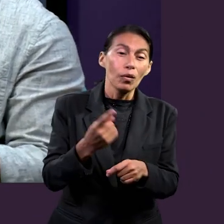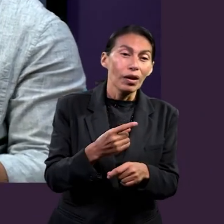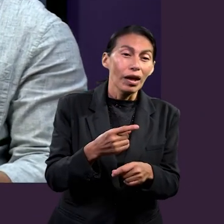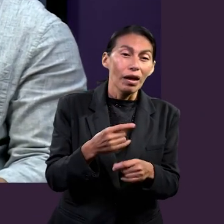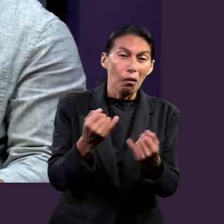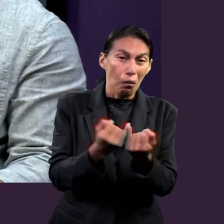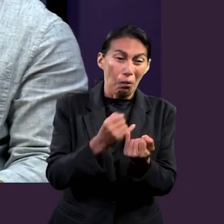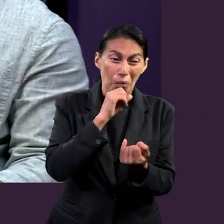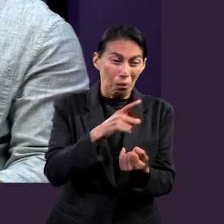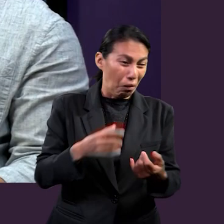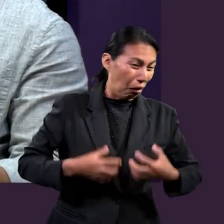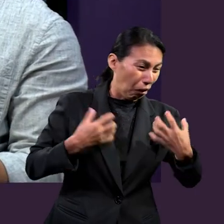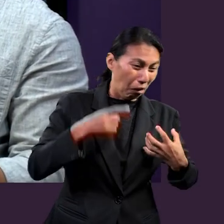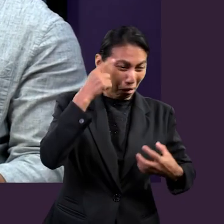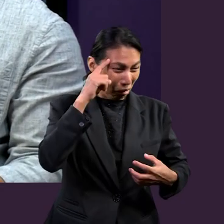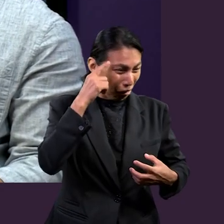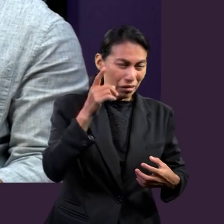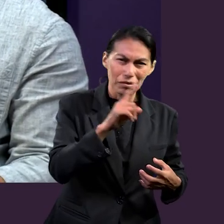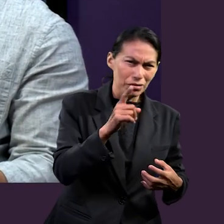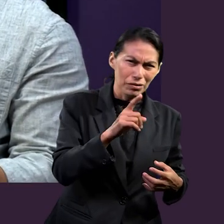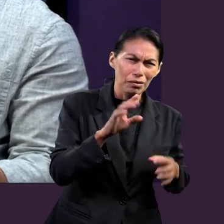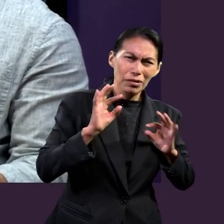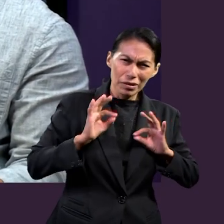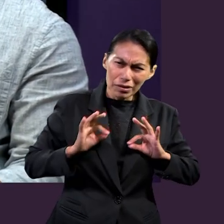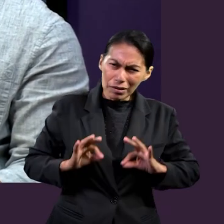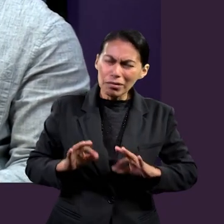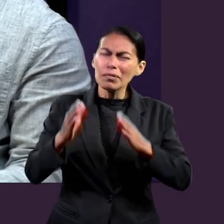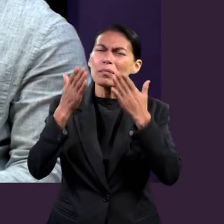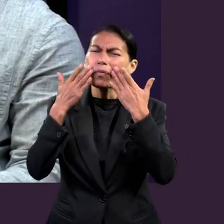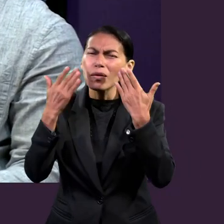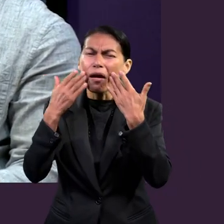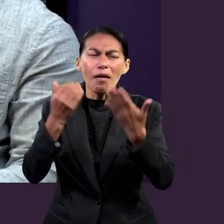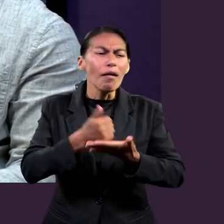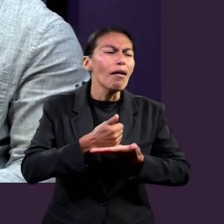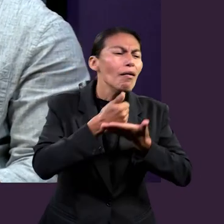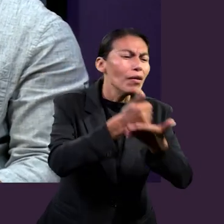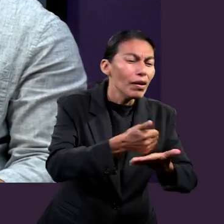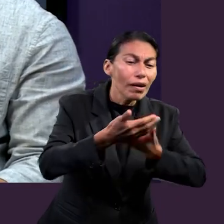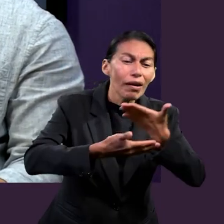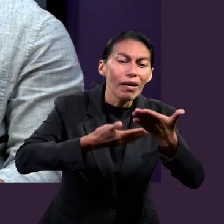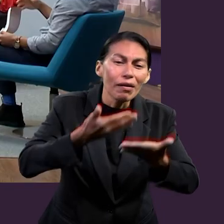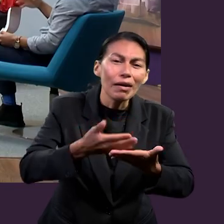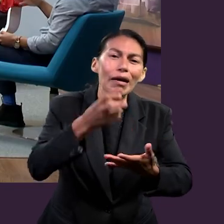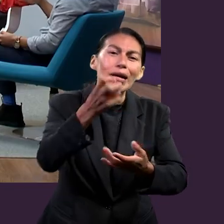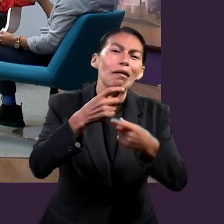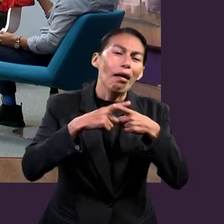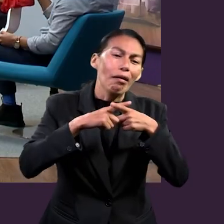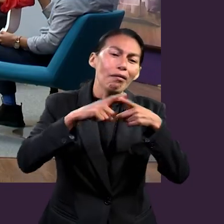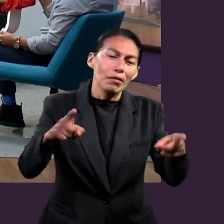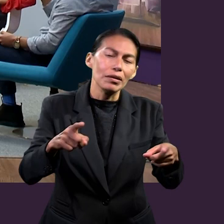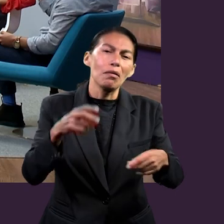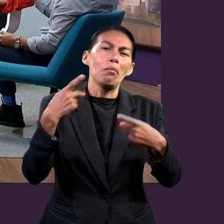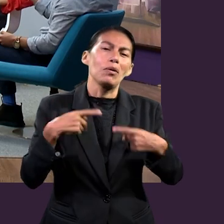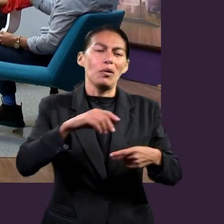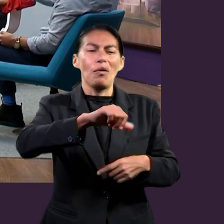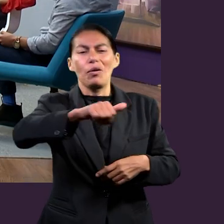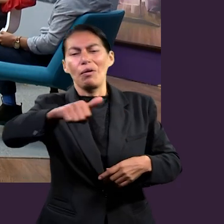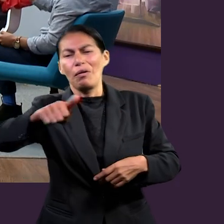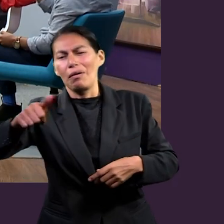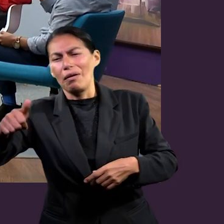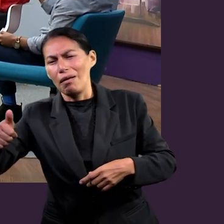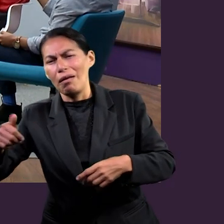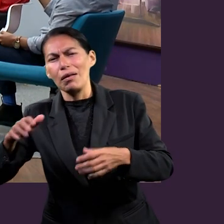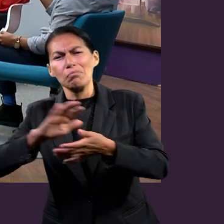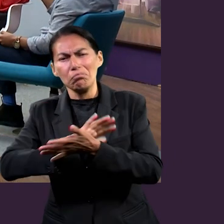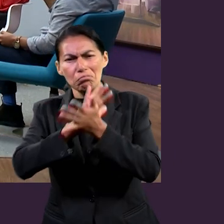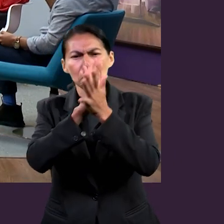más allá de la cultura, más allá de la intención humana. Entonces, eso es la diferencia, es lo que va